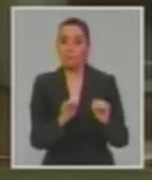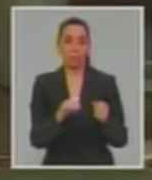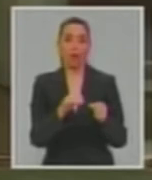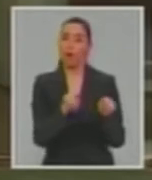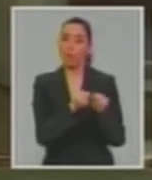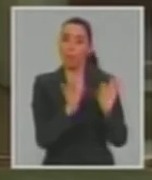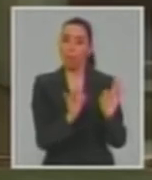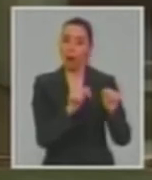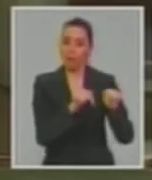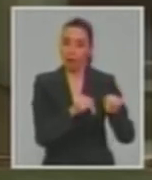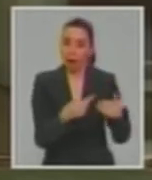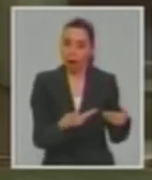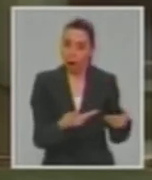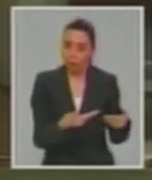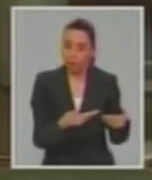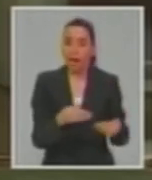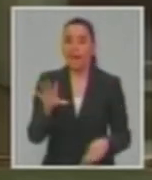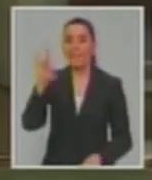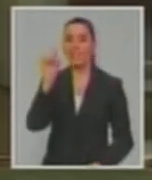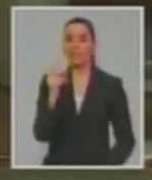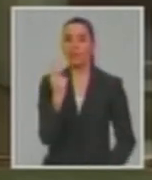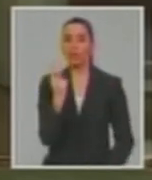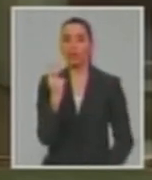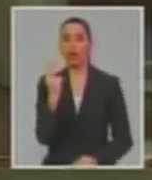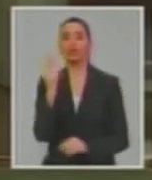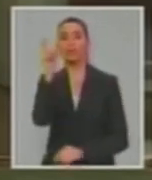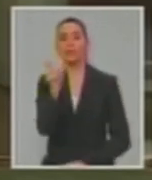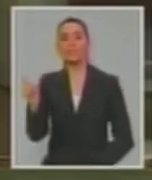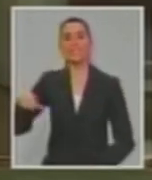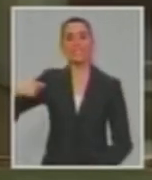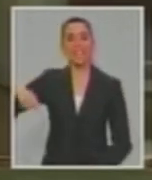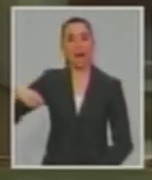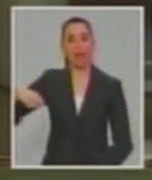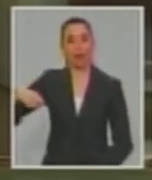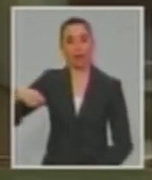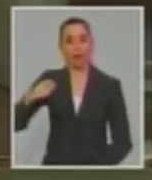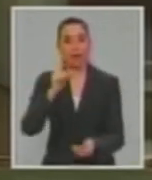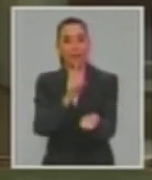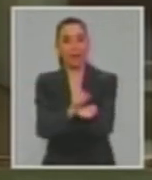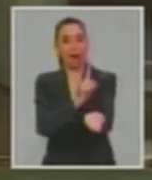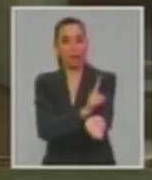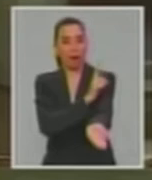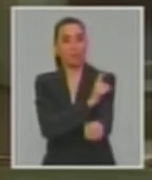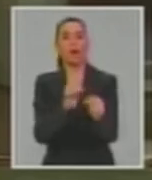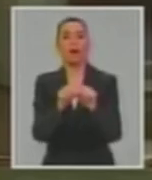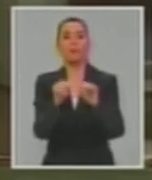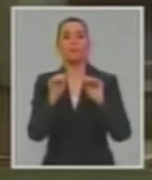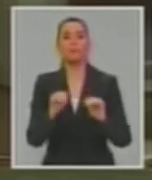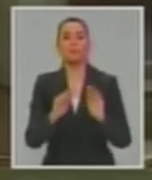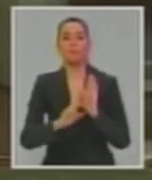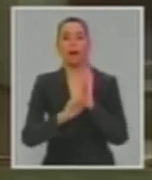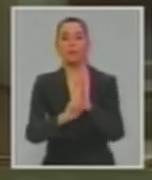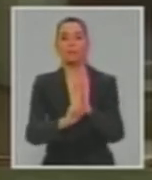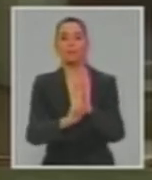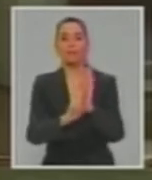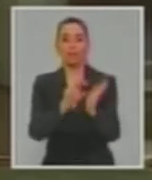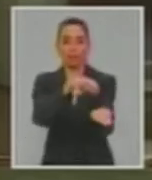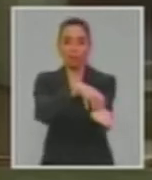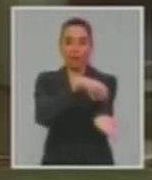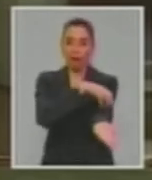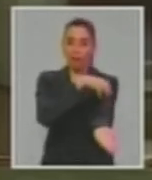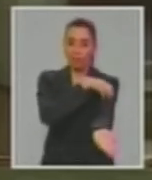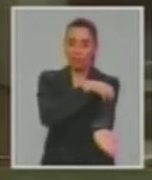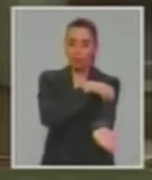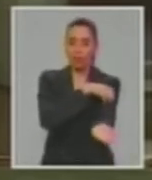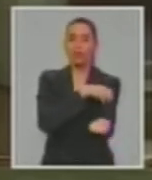actual y seguirán eligiendo 2 senadores cada una, lo cual mantiene la representatividad de estas regiones respecto de